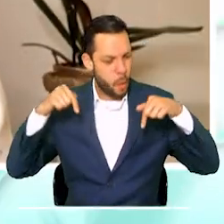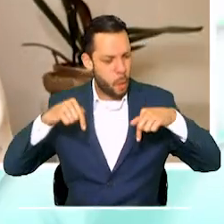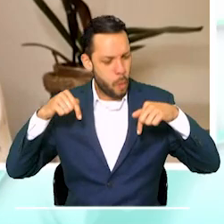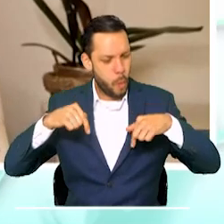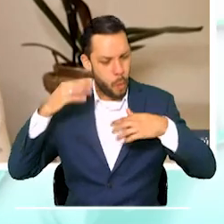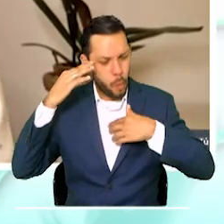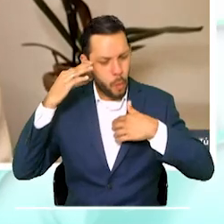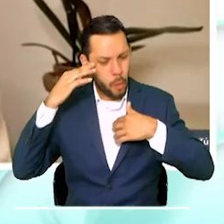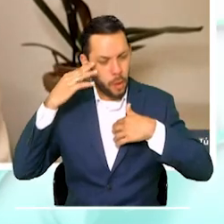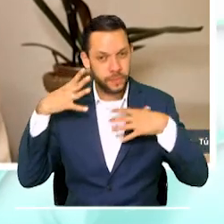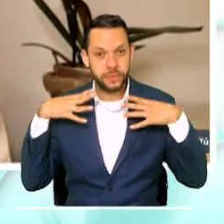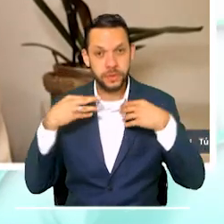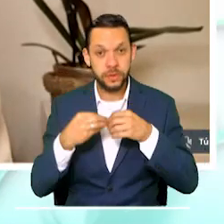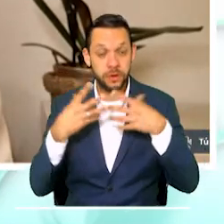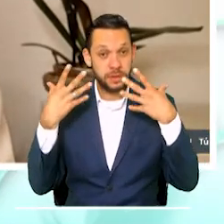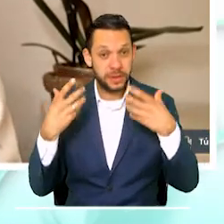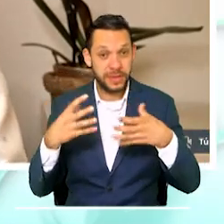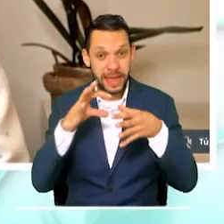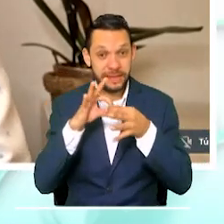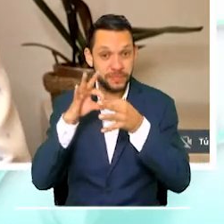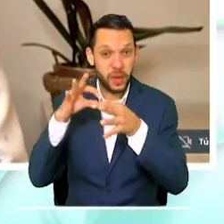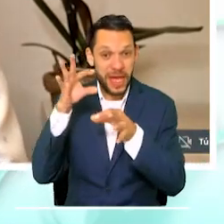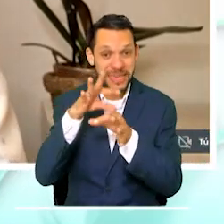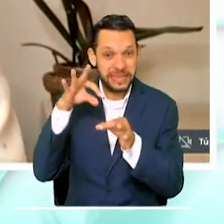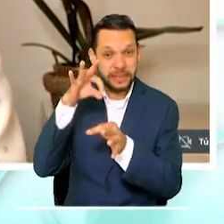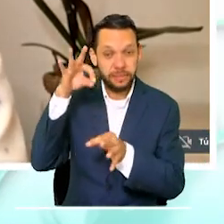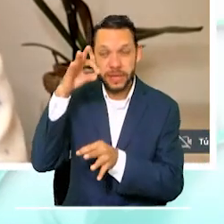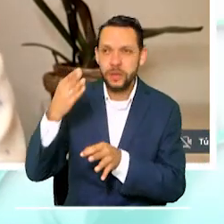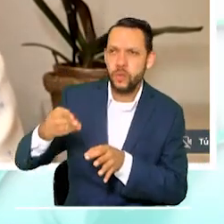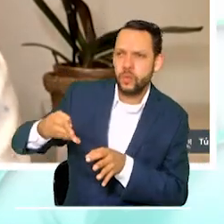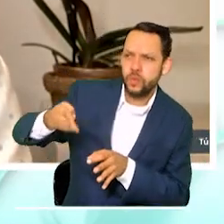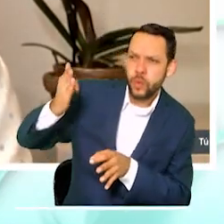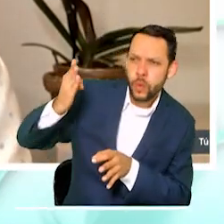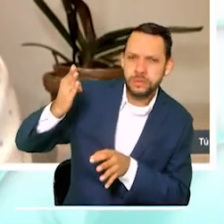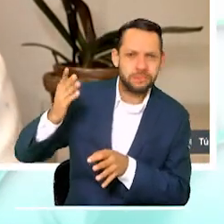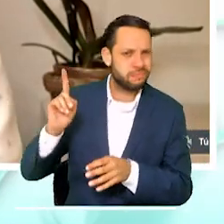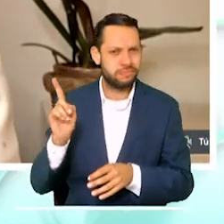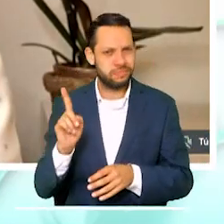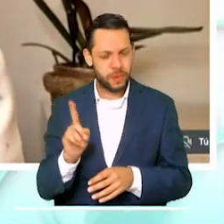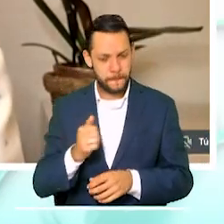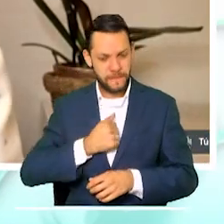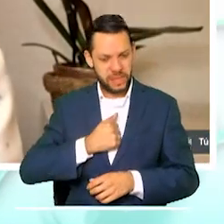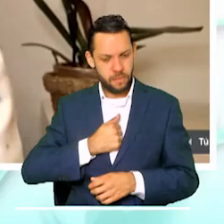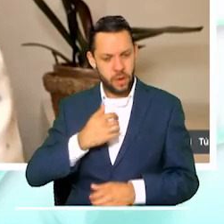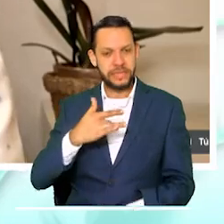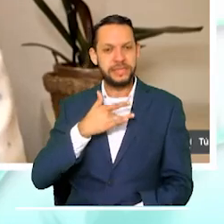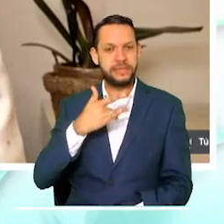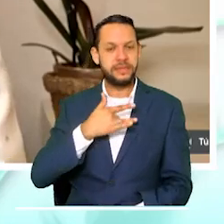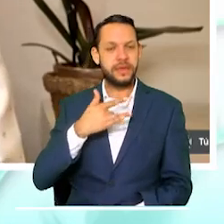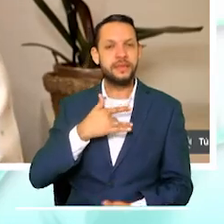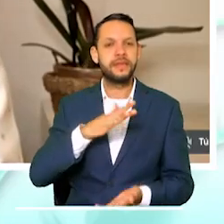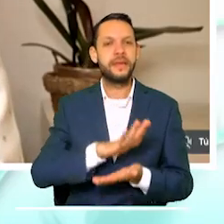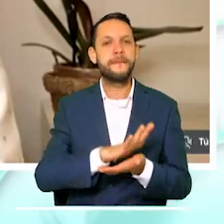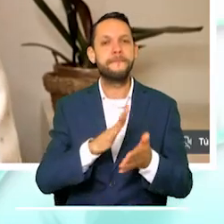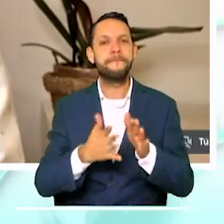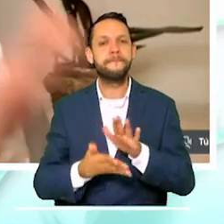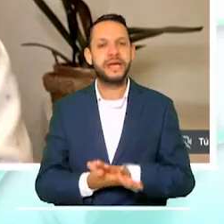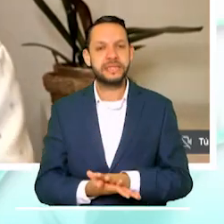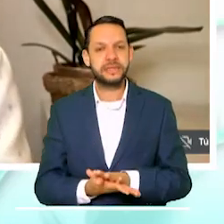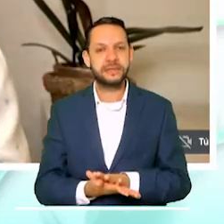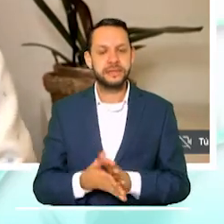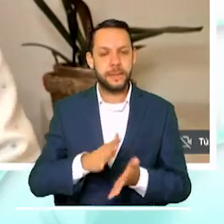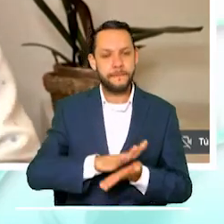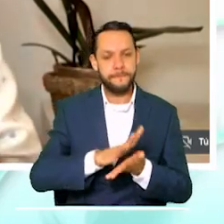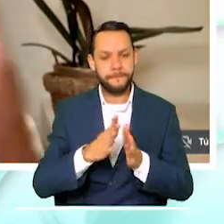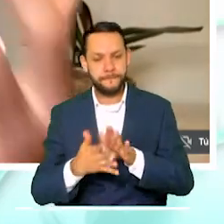buscando espiritualidad en estas prácticas. Para quienes no están buscando espiritualidad, el mindfulness es una oportunidad